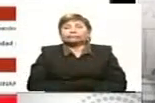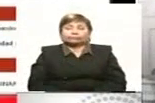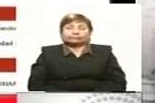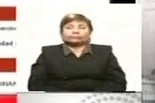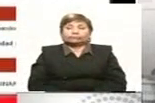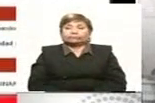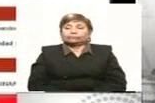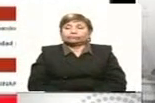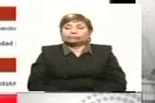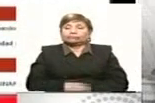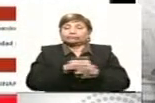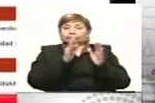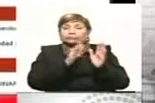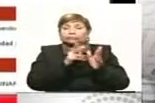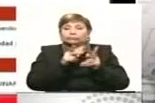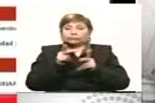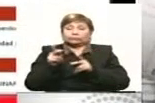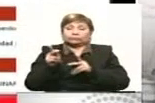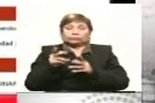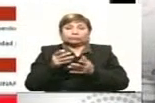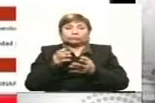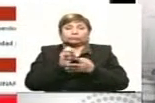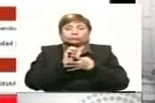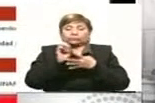El plan estratégico